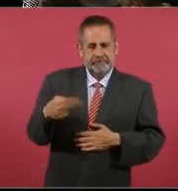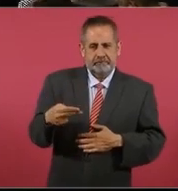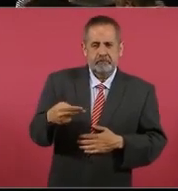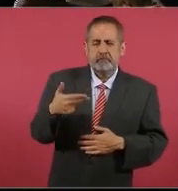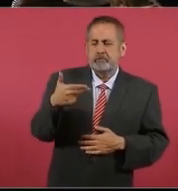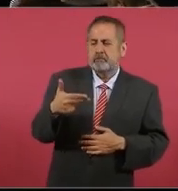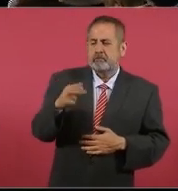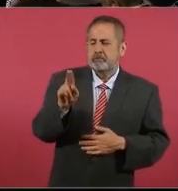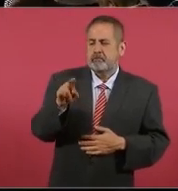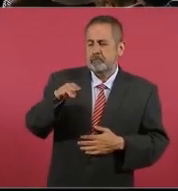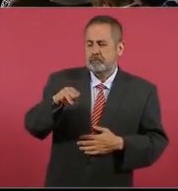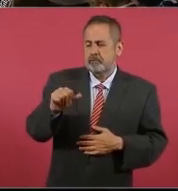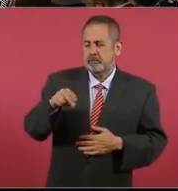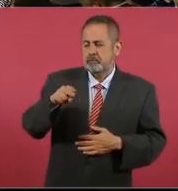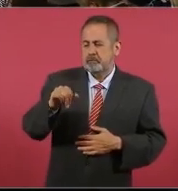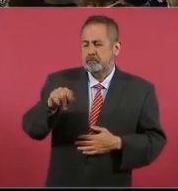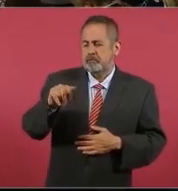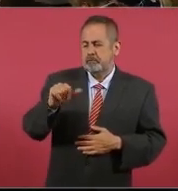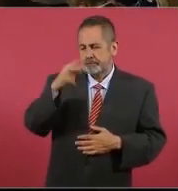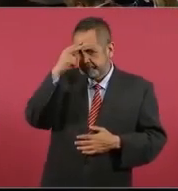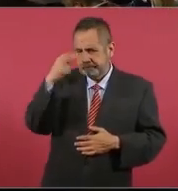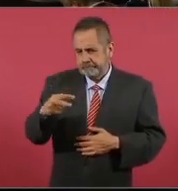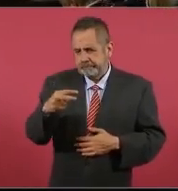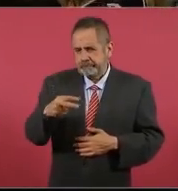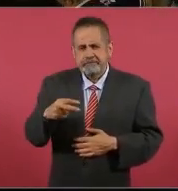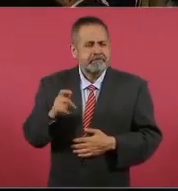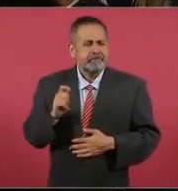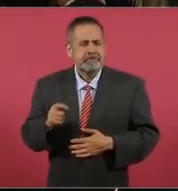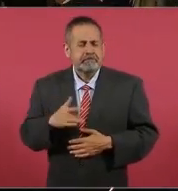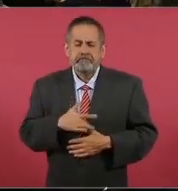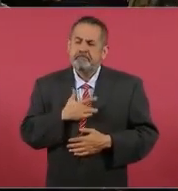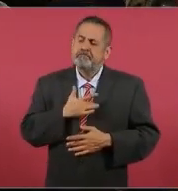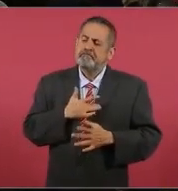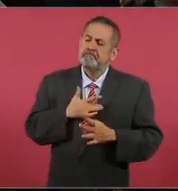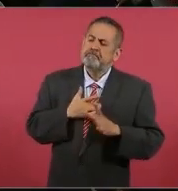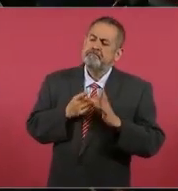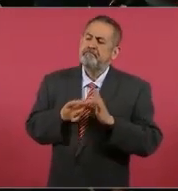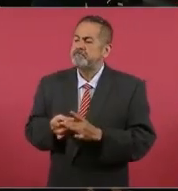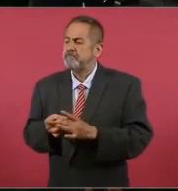Yo me inspiro en